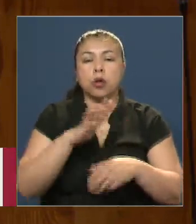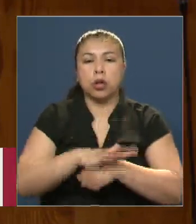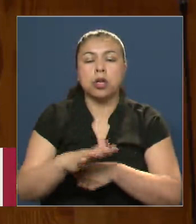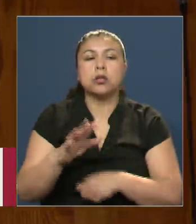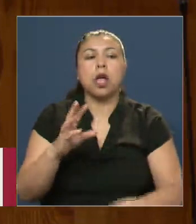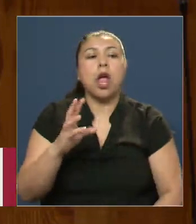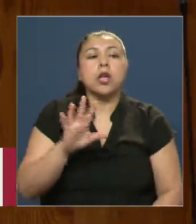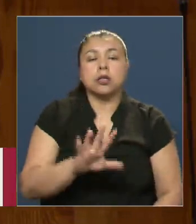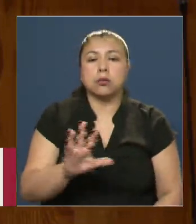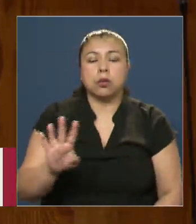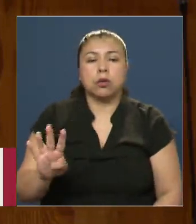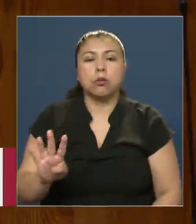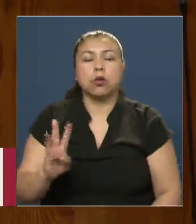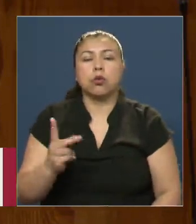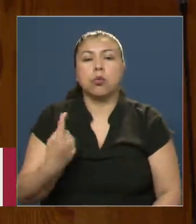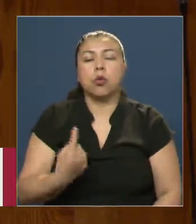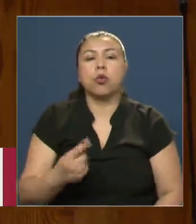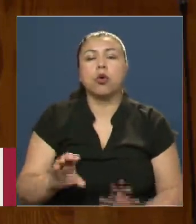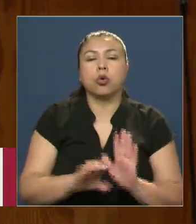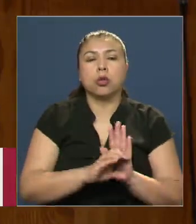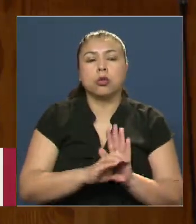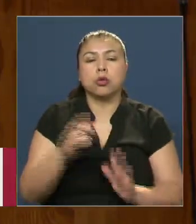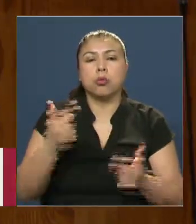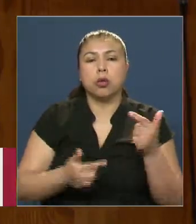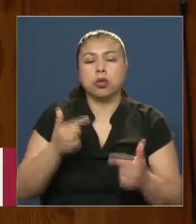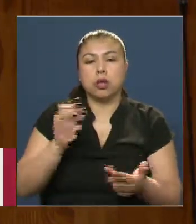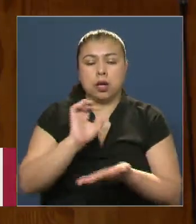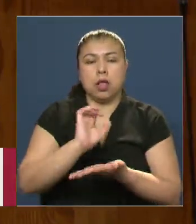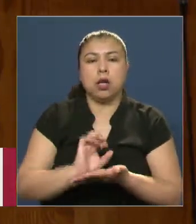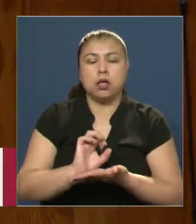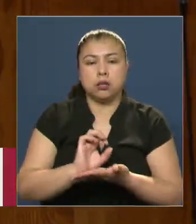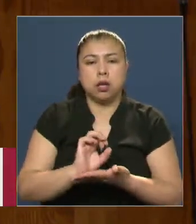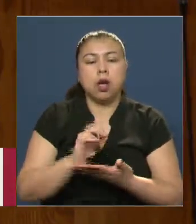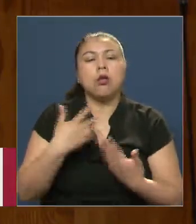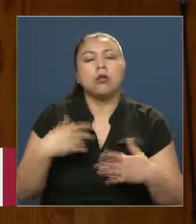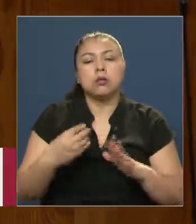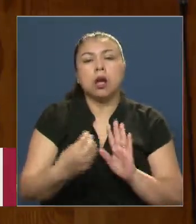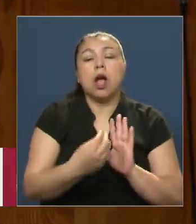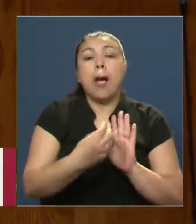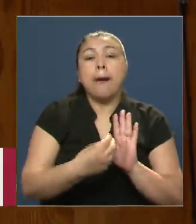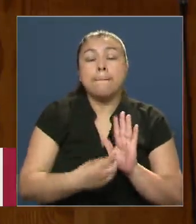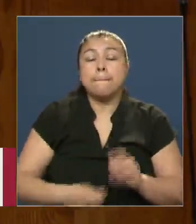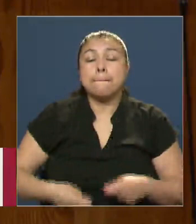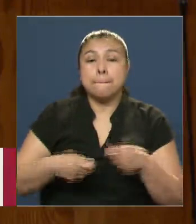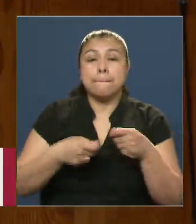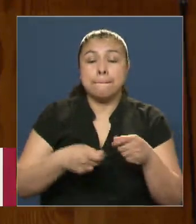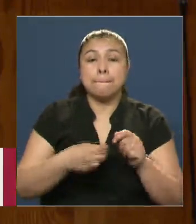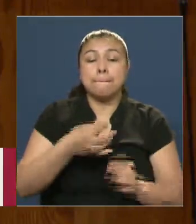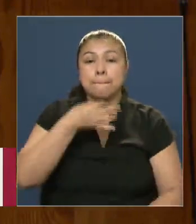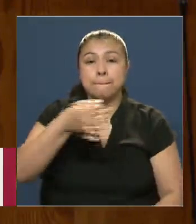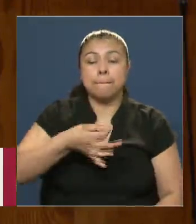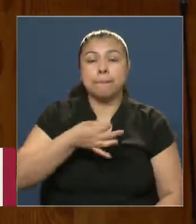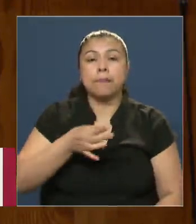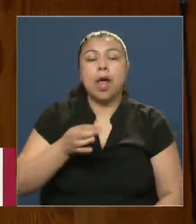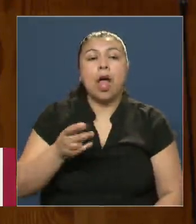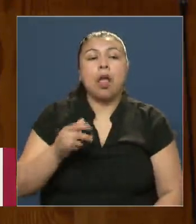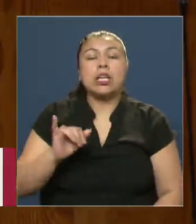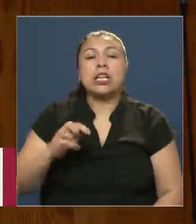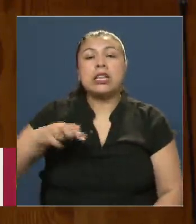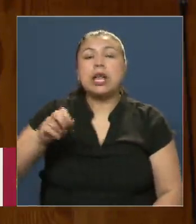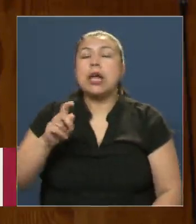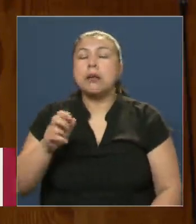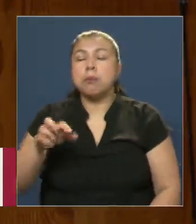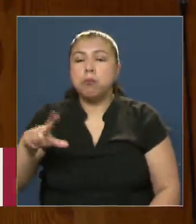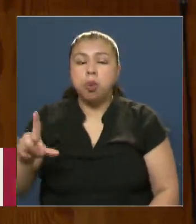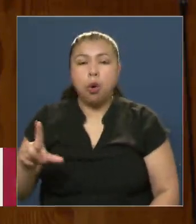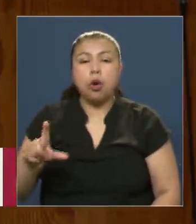54, número 1 de la Constitución Política del Estado. Según lo señala el mensaje, la Organización Internacional de Policía